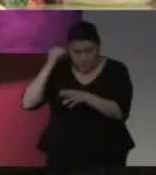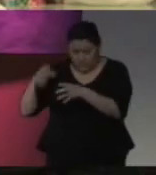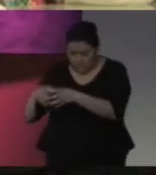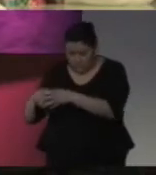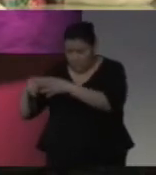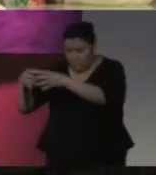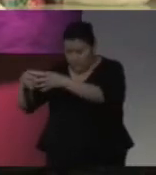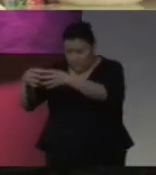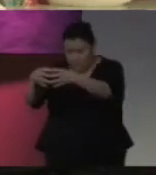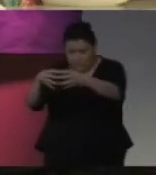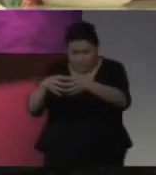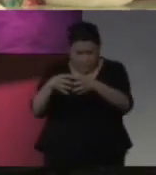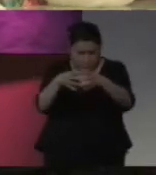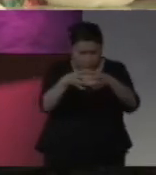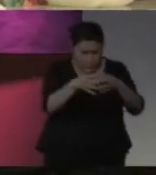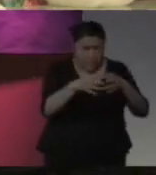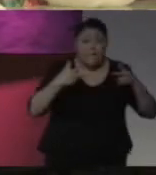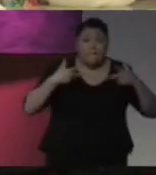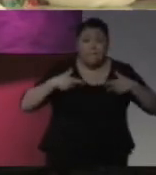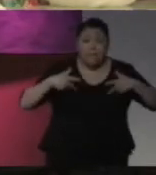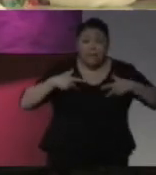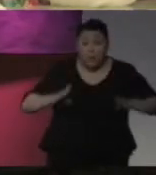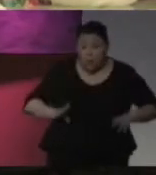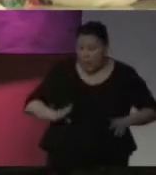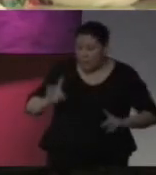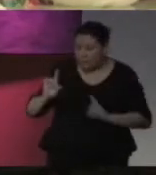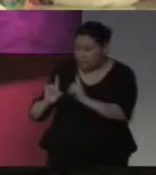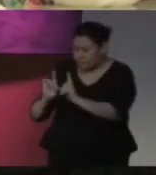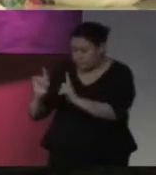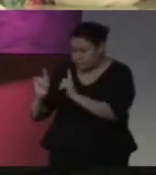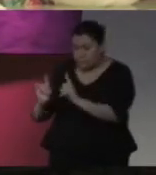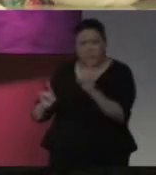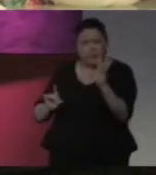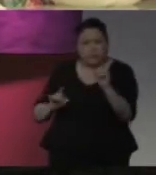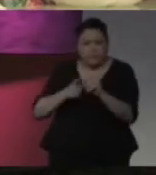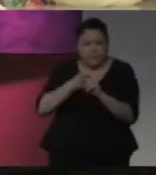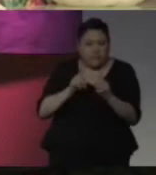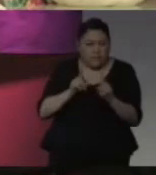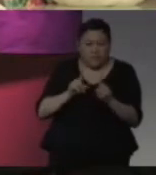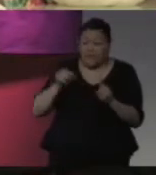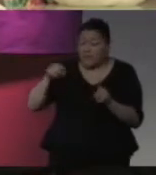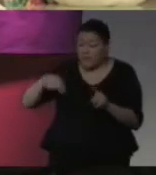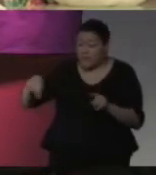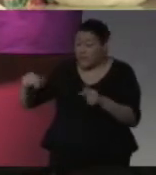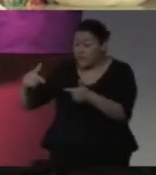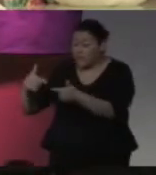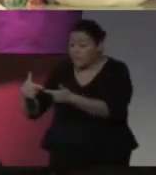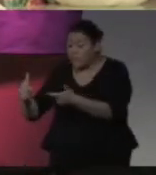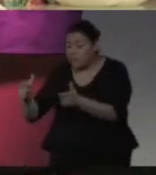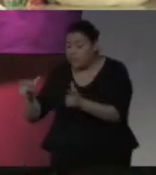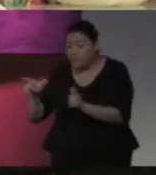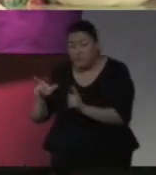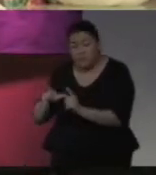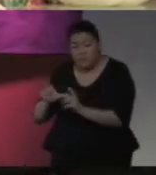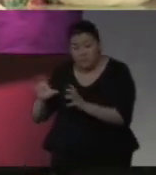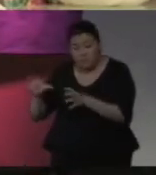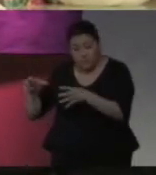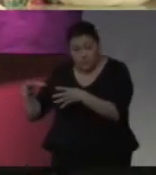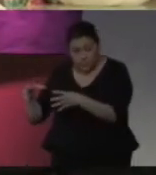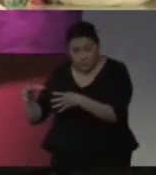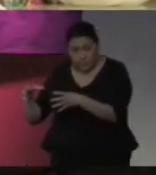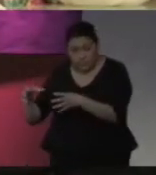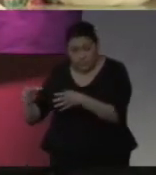de individuos. No se trata de muchos individuos como sujetos individuales actuando